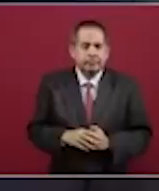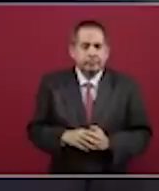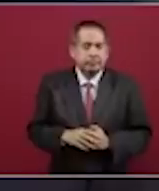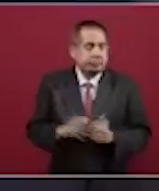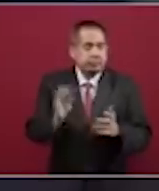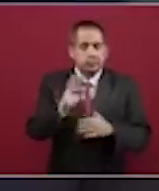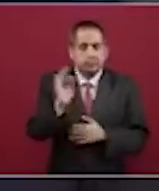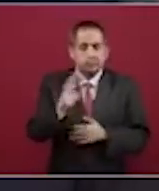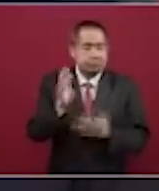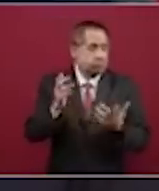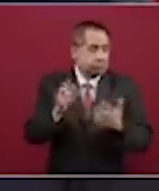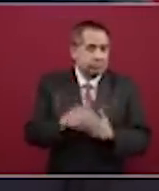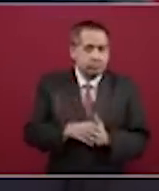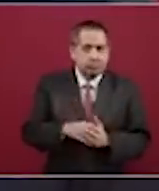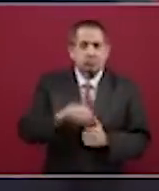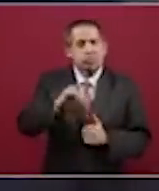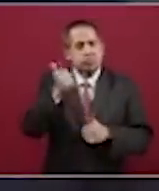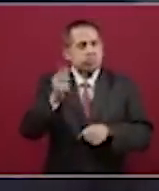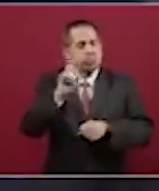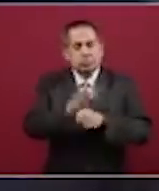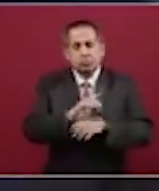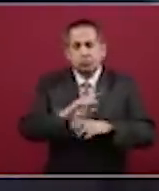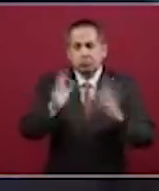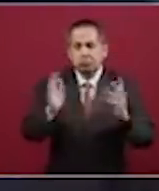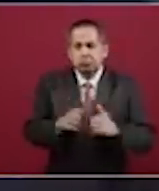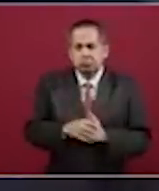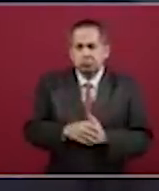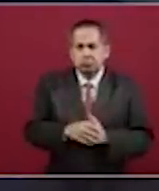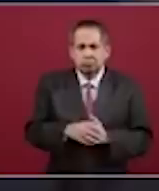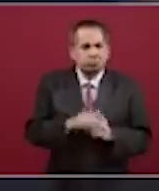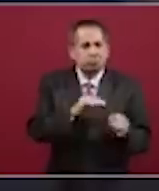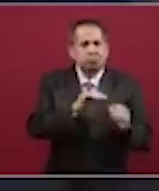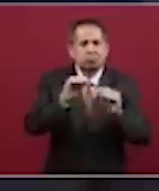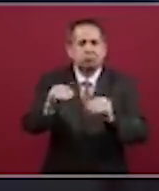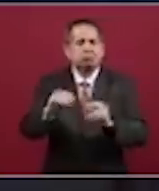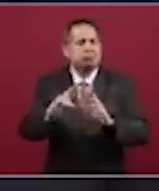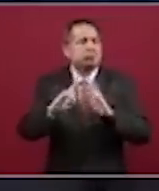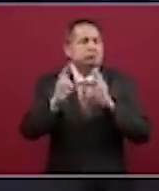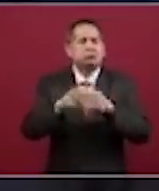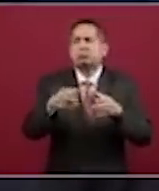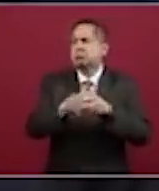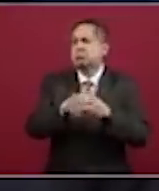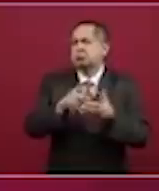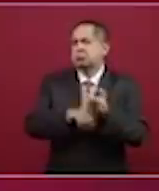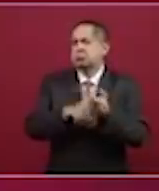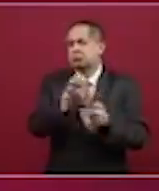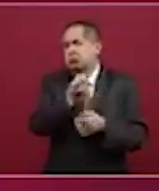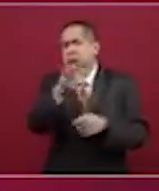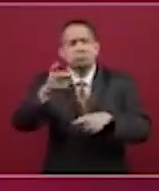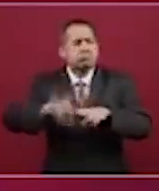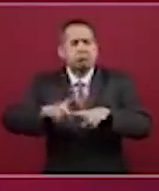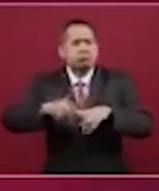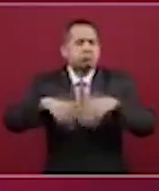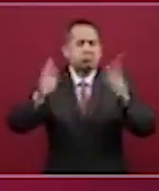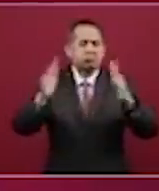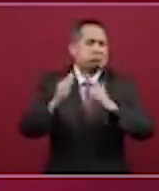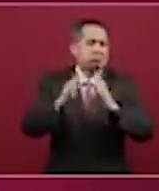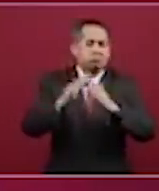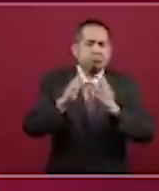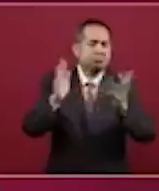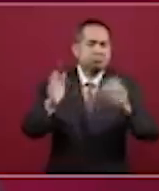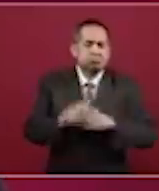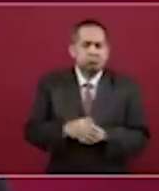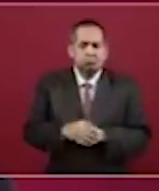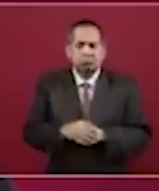a lo mejor en otra ocasión me voy a reunir con alguien en casa